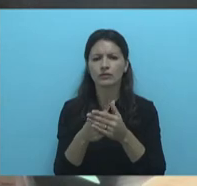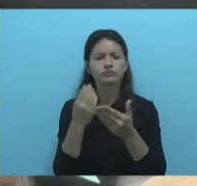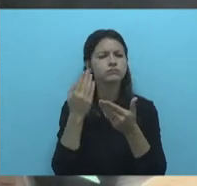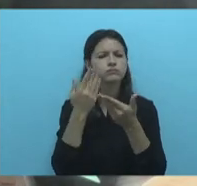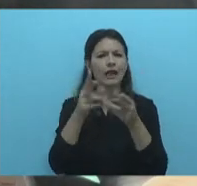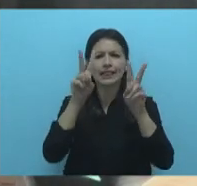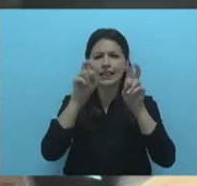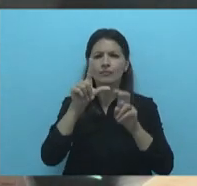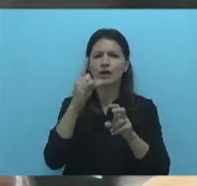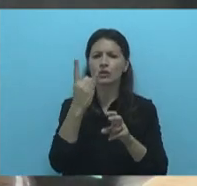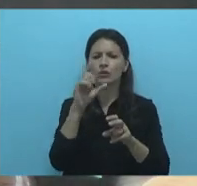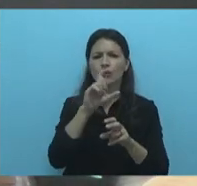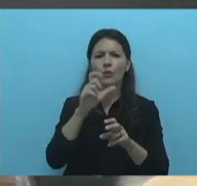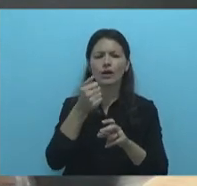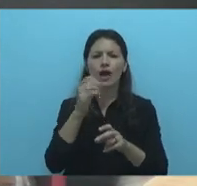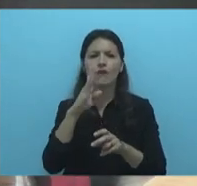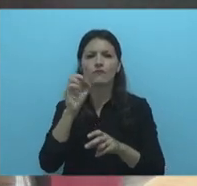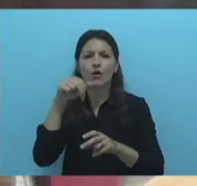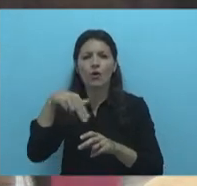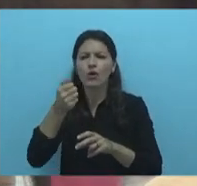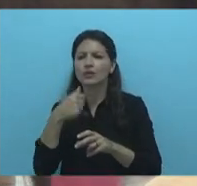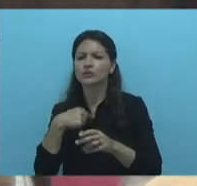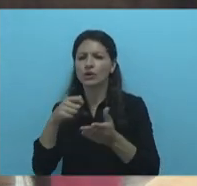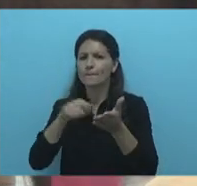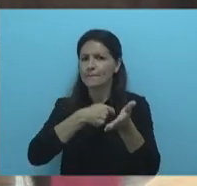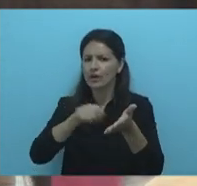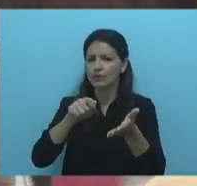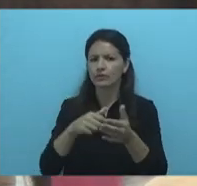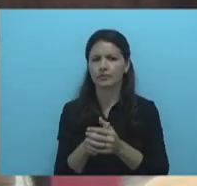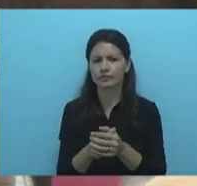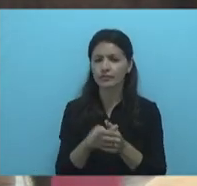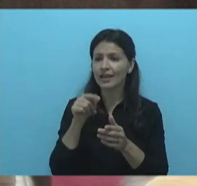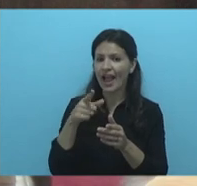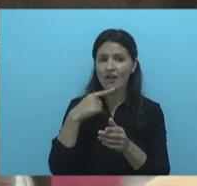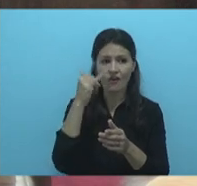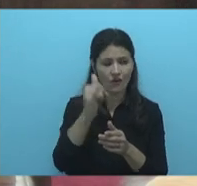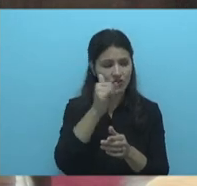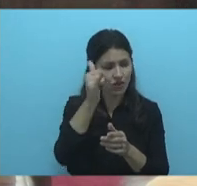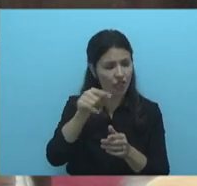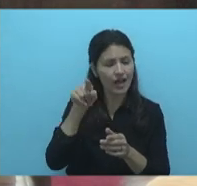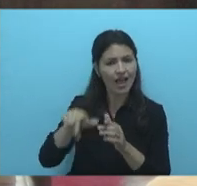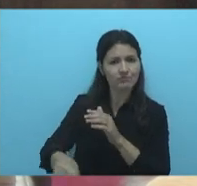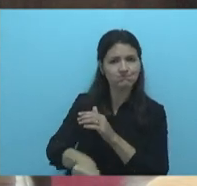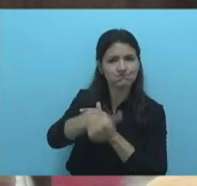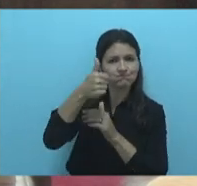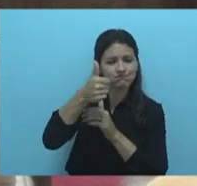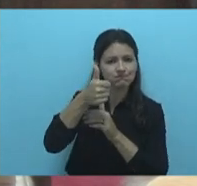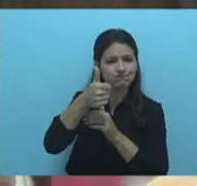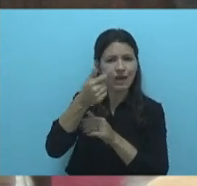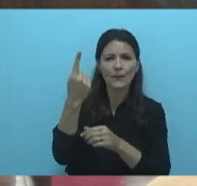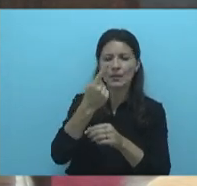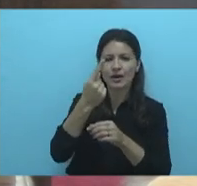Bona, y decir que en este fin de semana compitió en la falda y salió campeón en